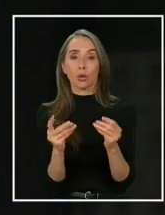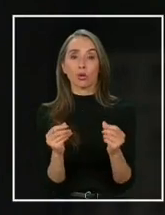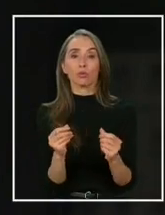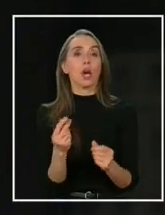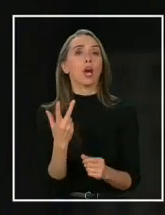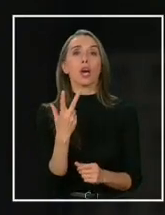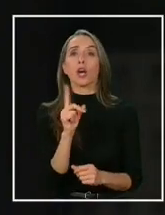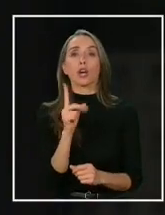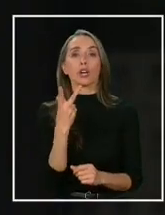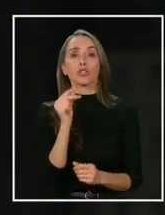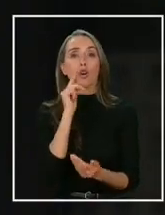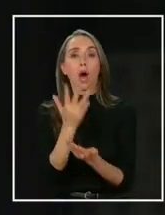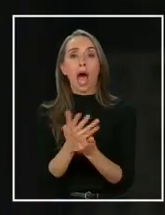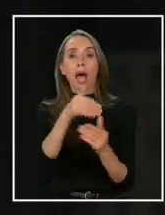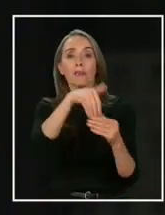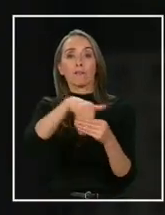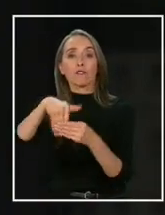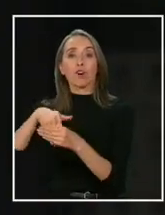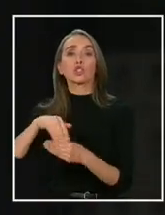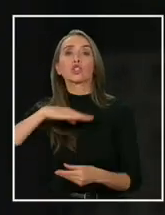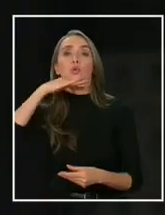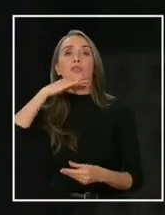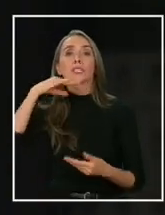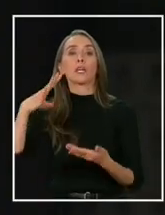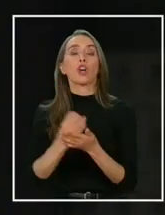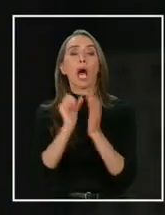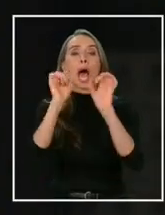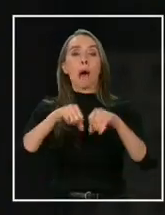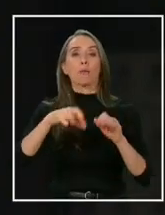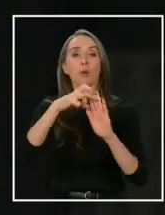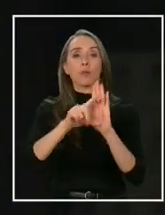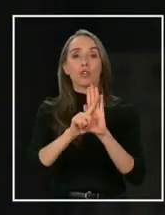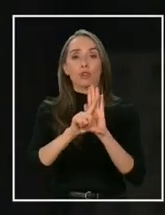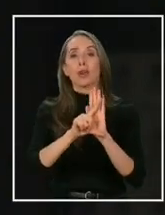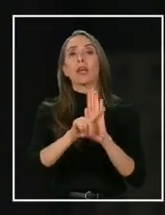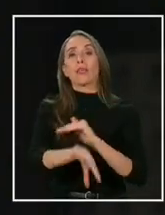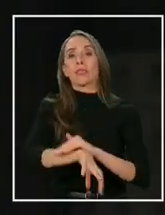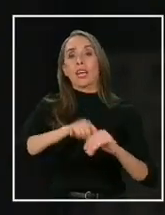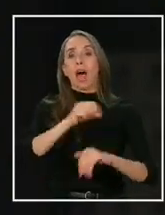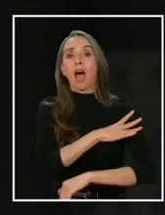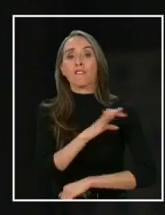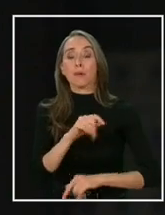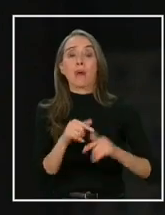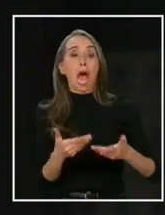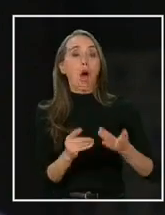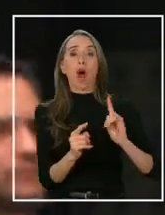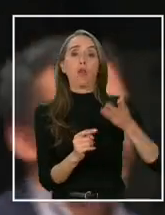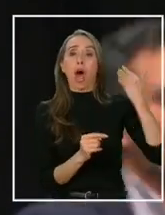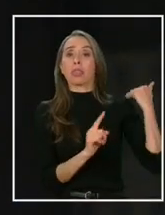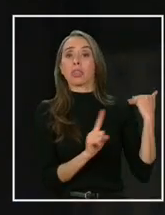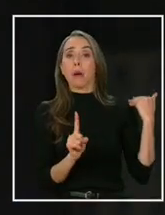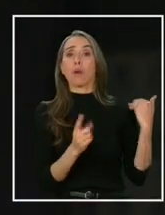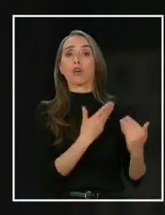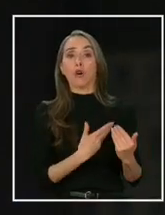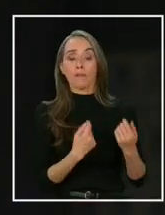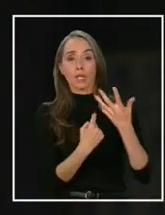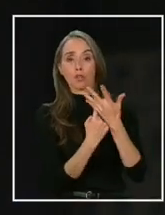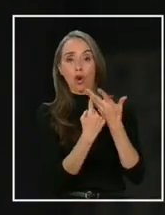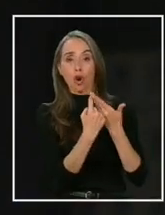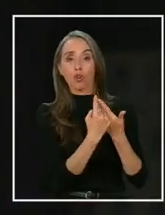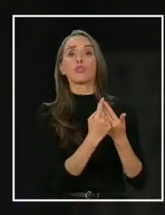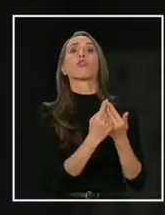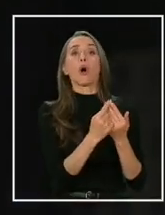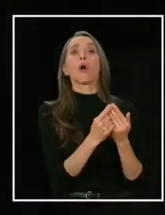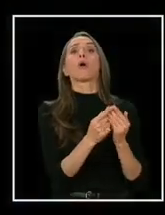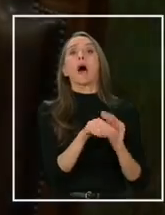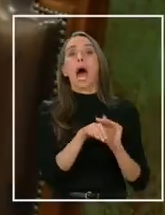están los votos para aprobar estos retiros, no han estado en el pasado, no van a estar hoy día. El gobierno tiene que venir con un fuerte paquete que vaya